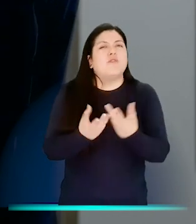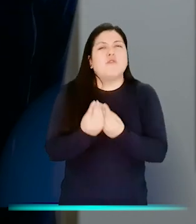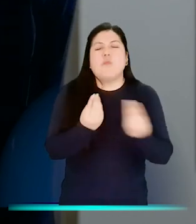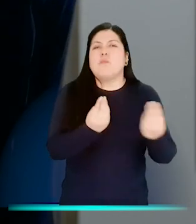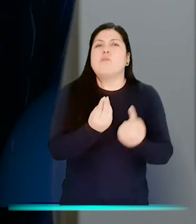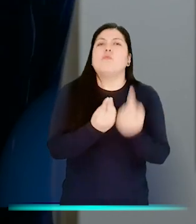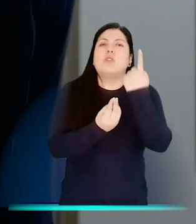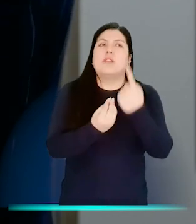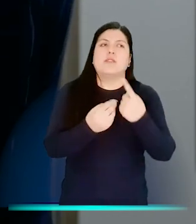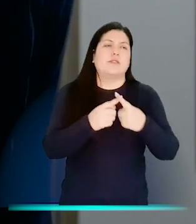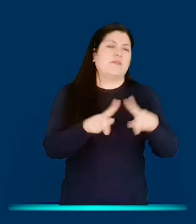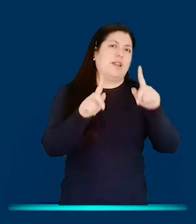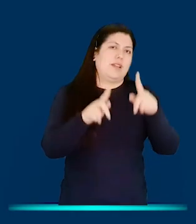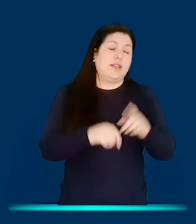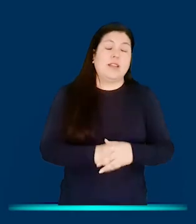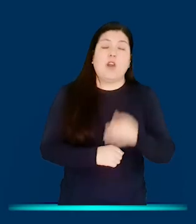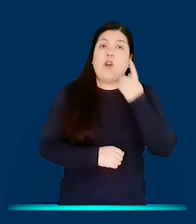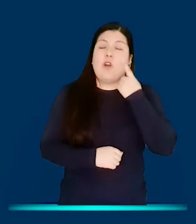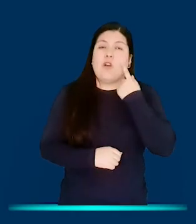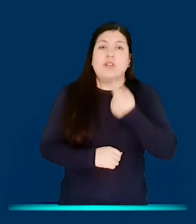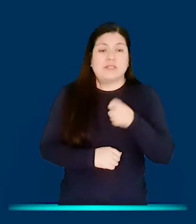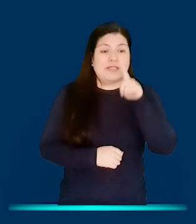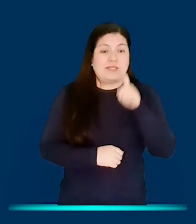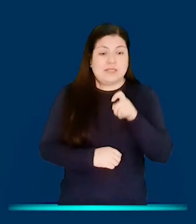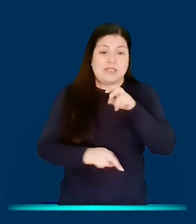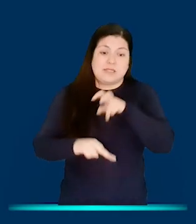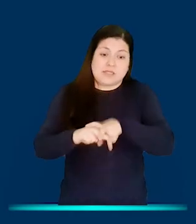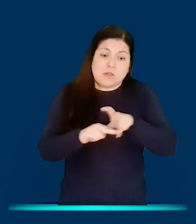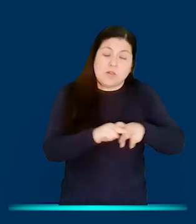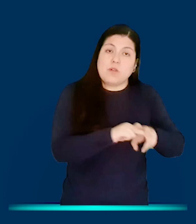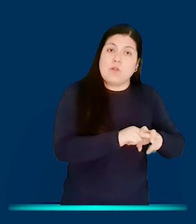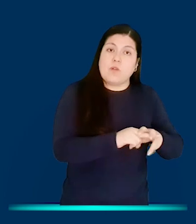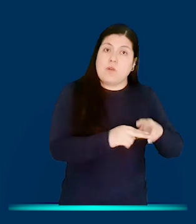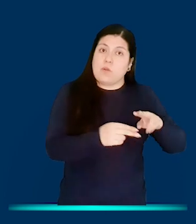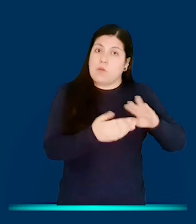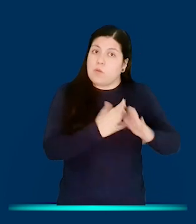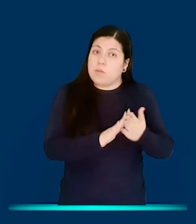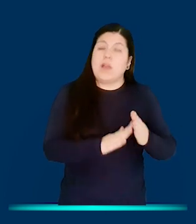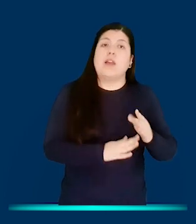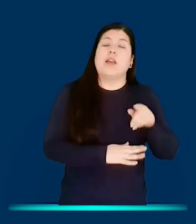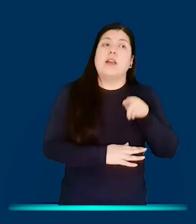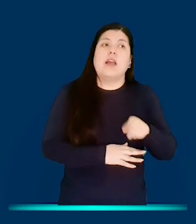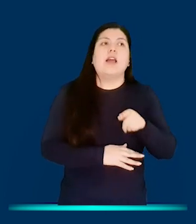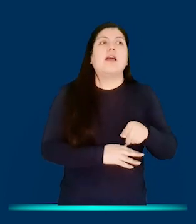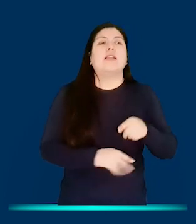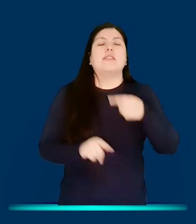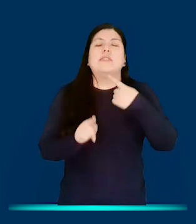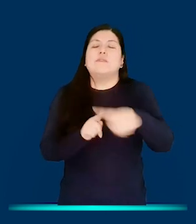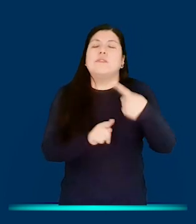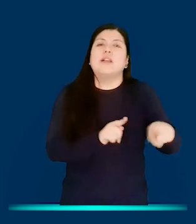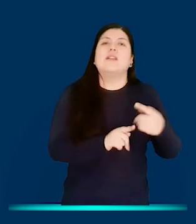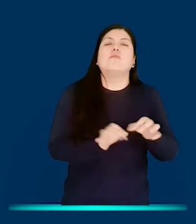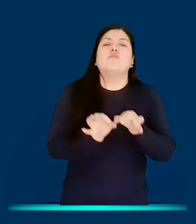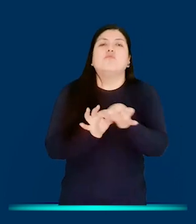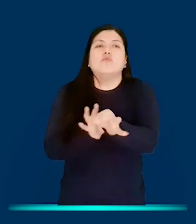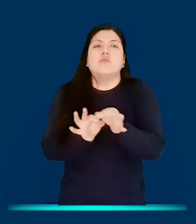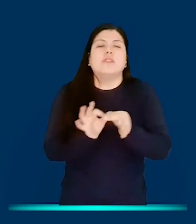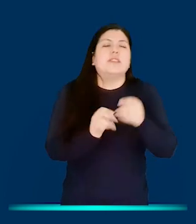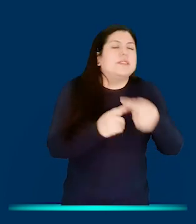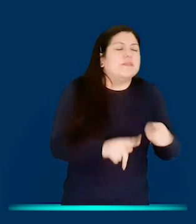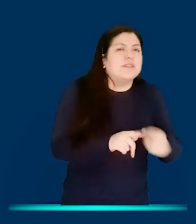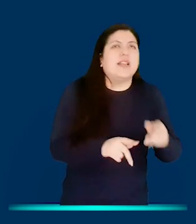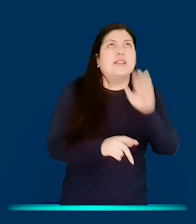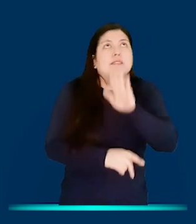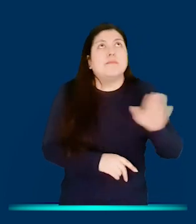que inscribieron sus candidaturas. ¿Por qué? Como las 16 circunscripciones están conformadas por diferentes municipios de